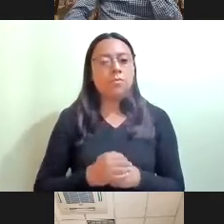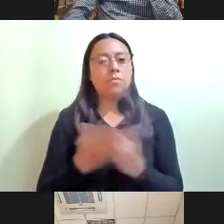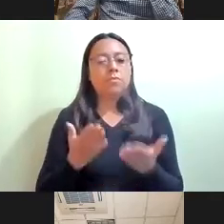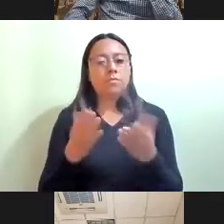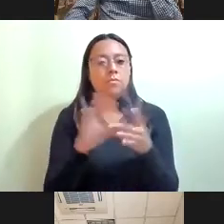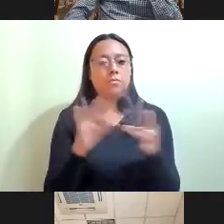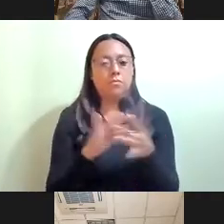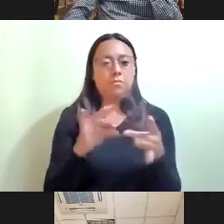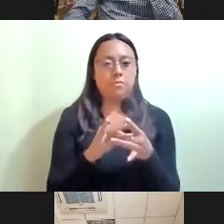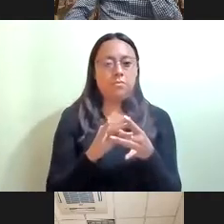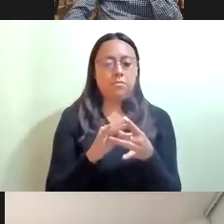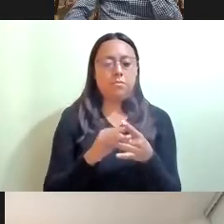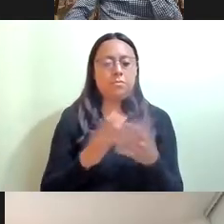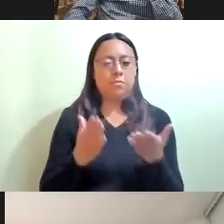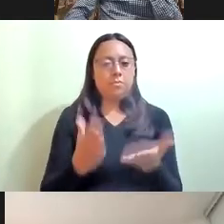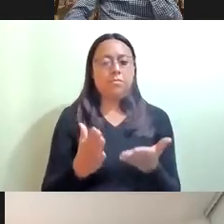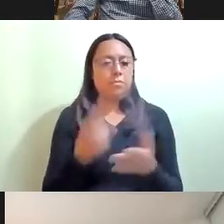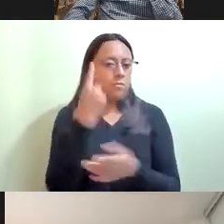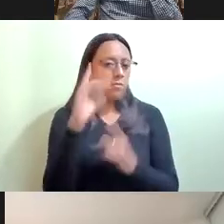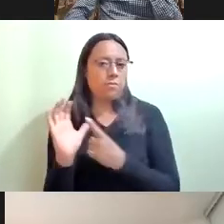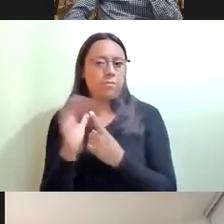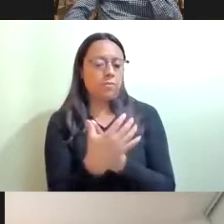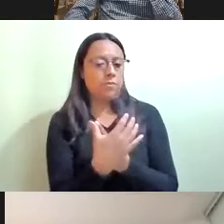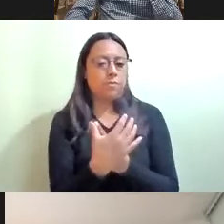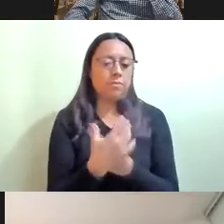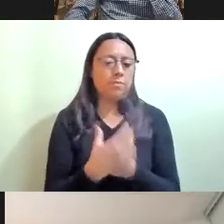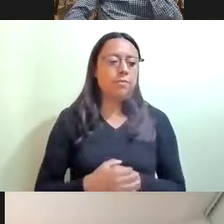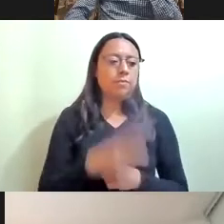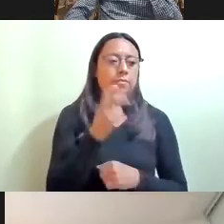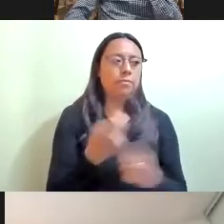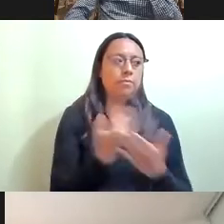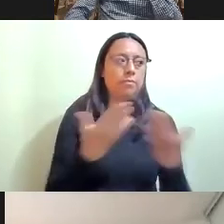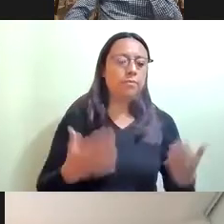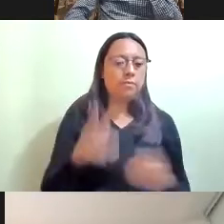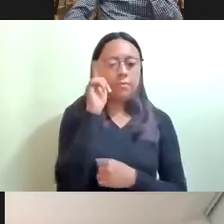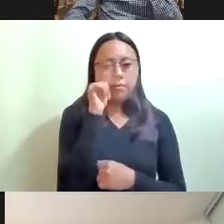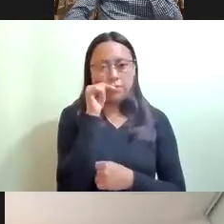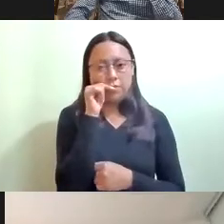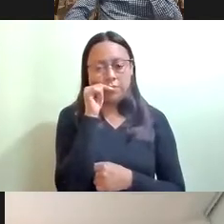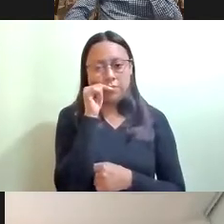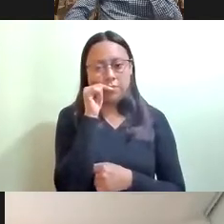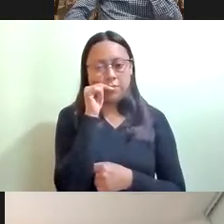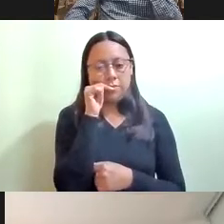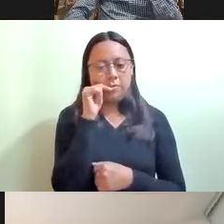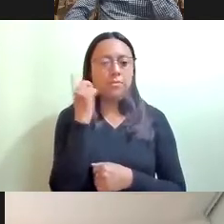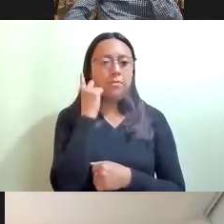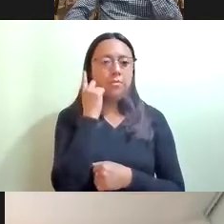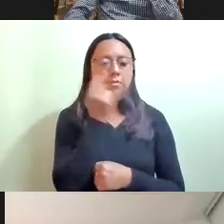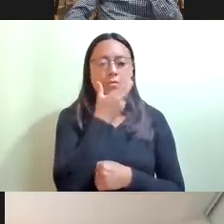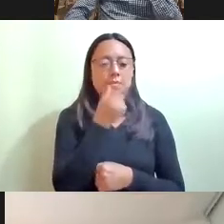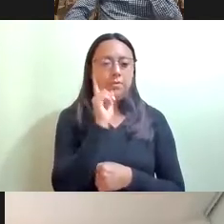va a turnar a determinada comisión. A partir del día de mañana, los diputadas y